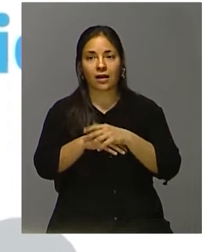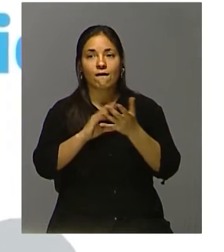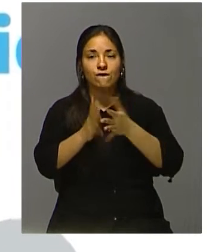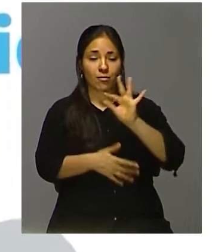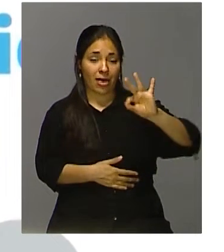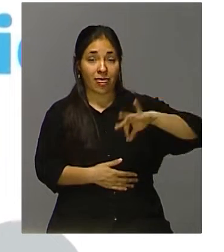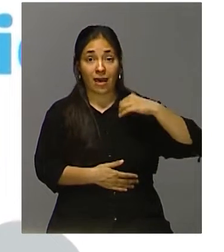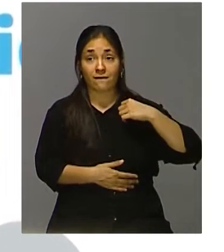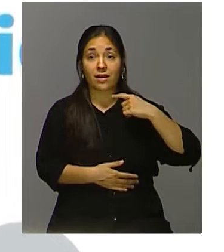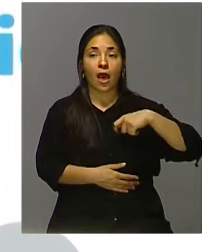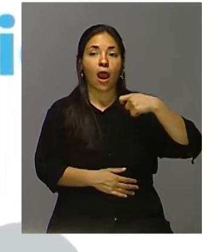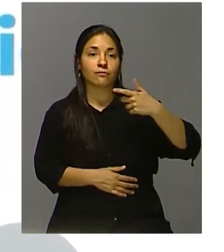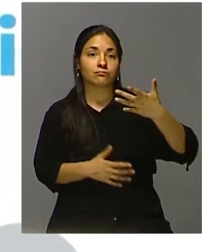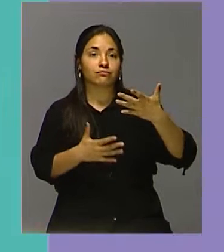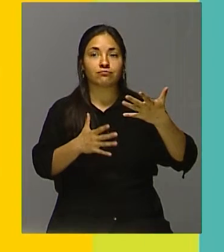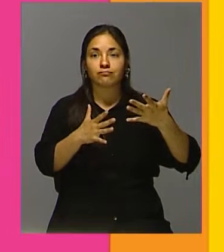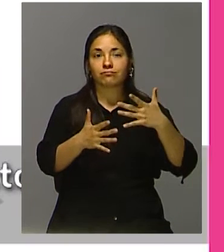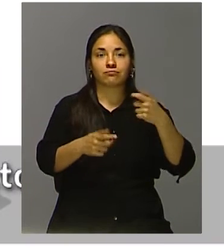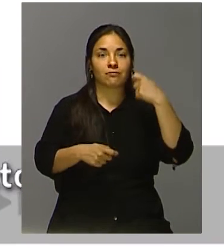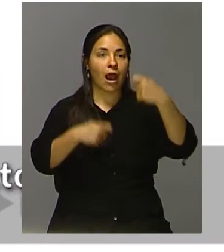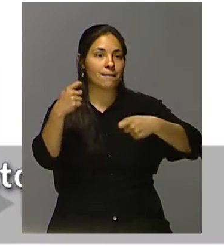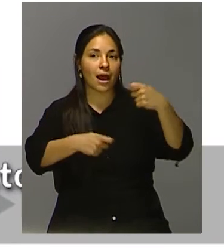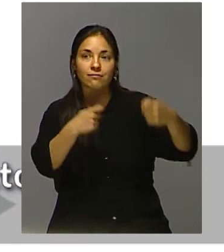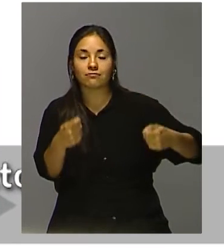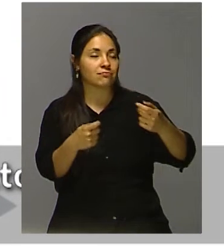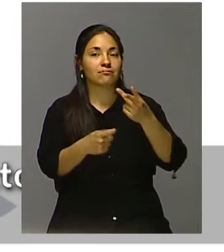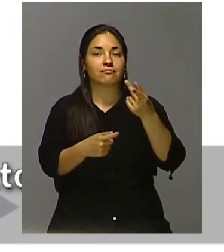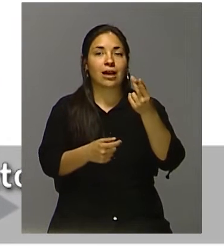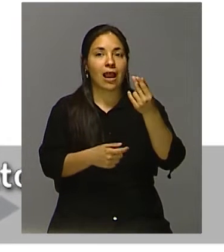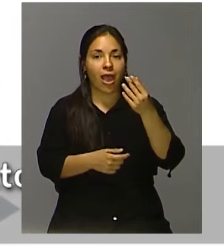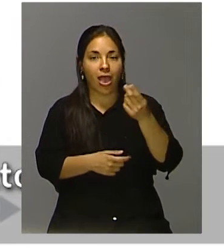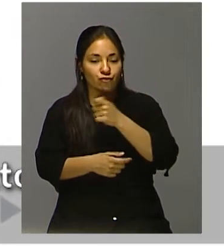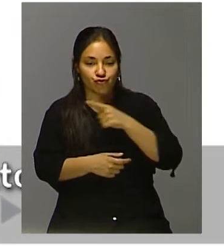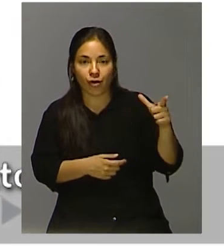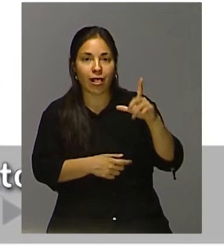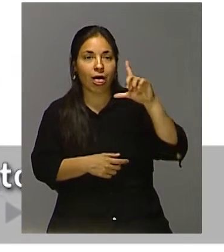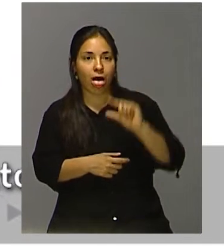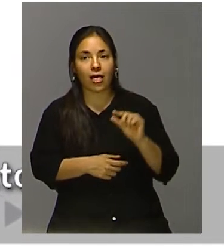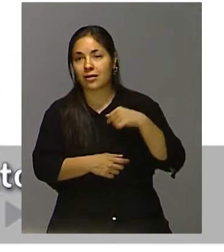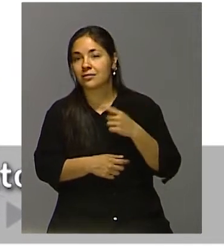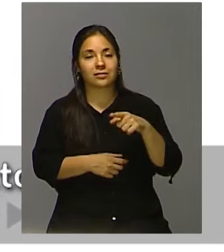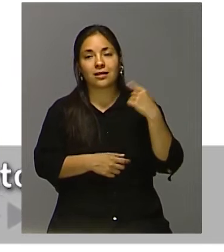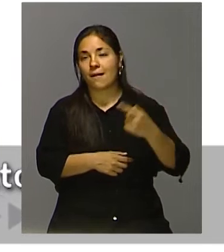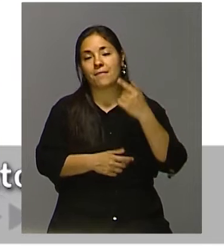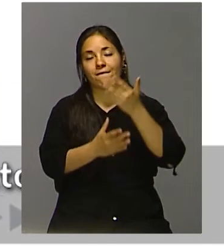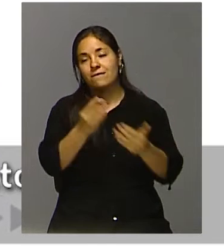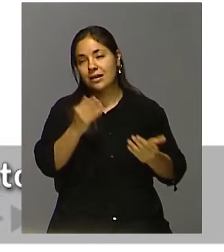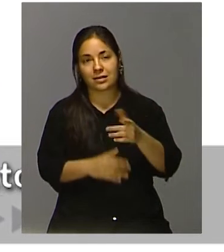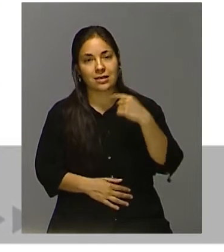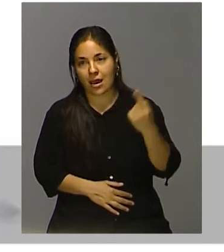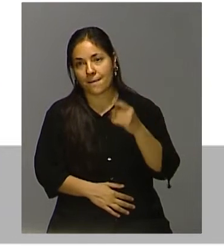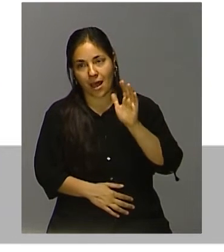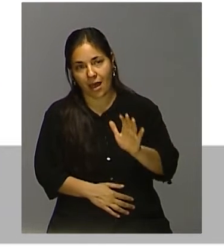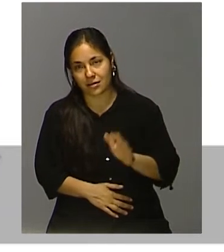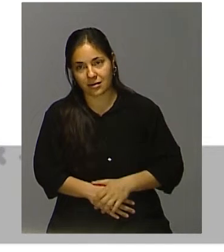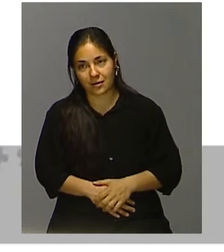que vos no podés financiar. Claro. Es decir, la película termina mal. Sí. Esas películas nunca terminan bien.